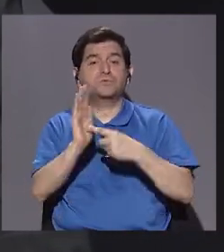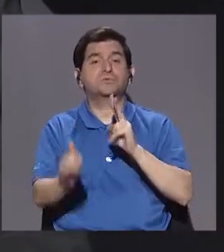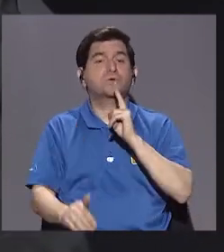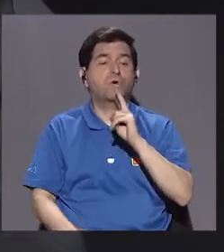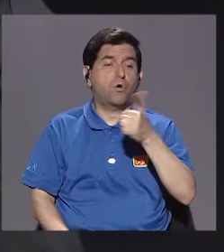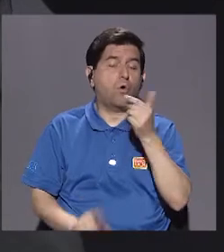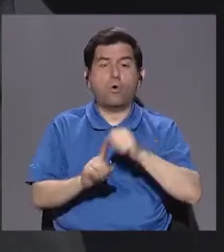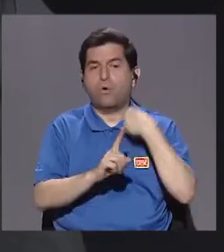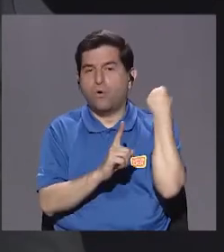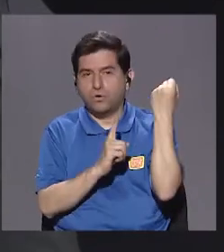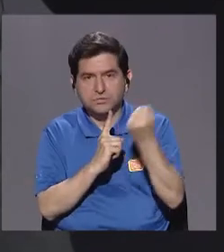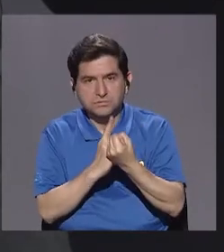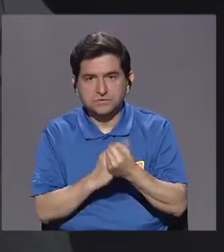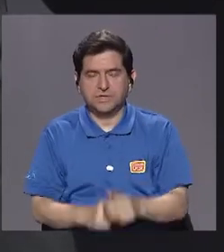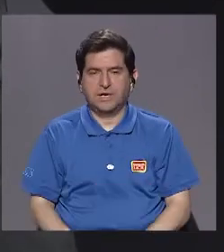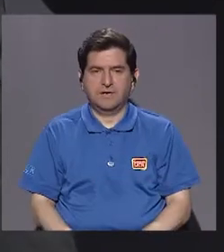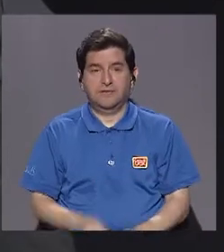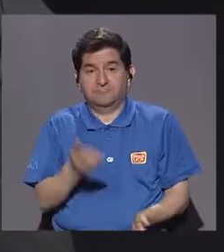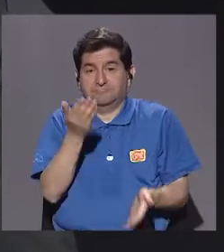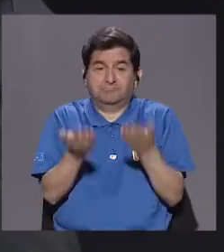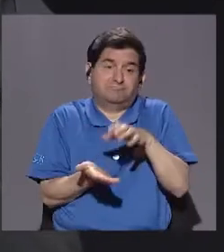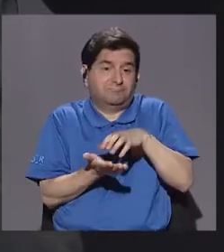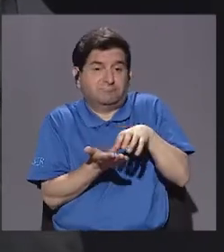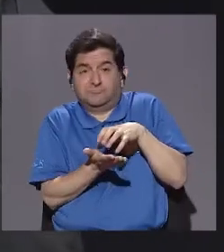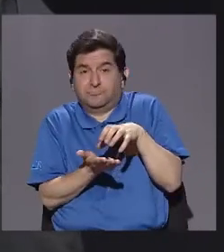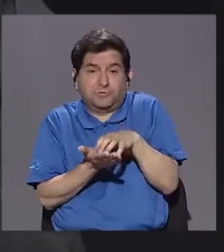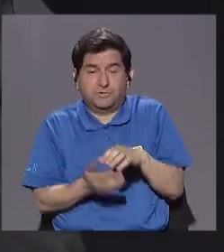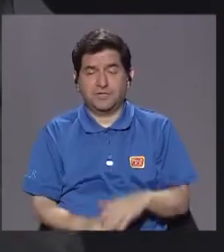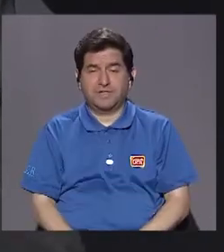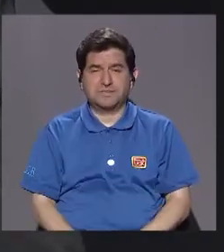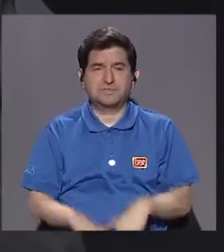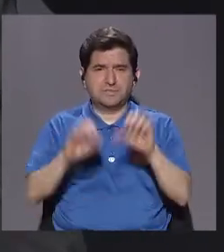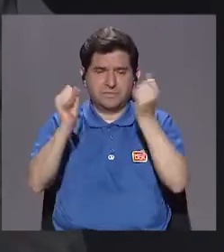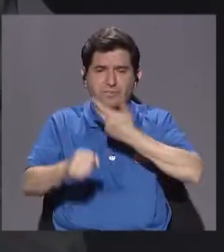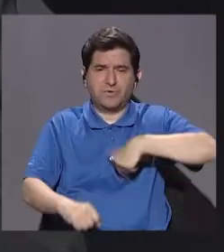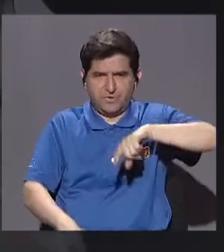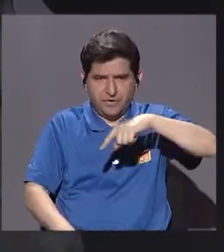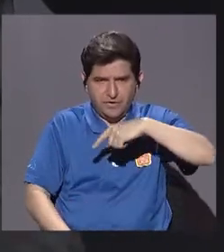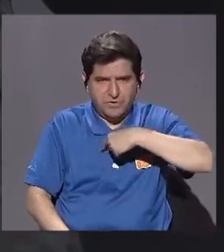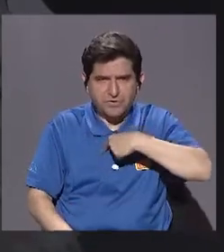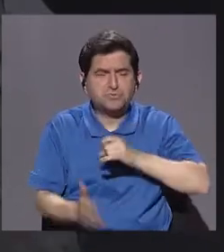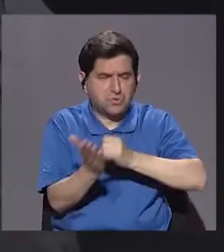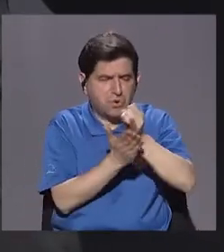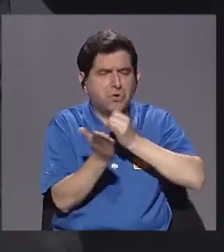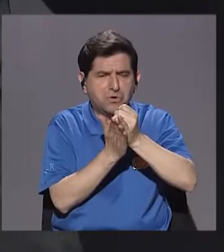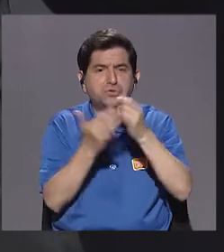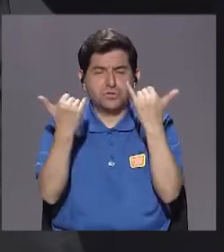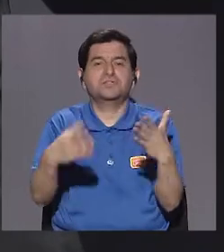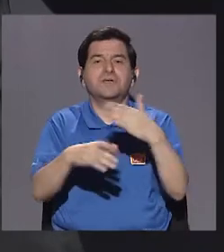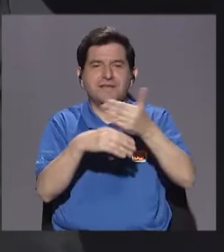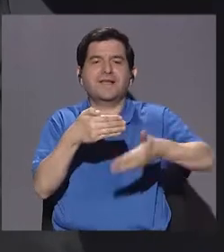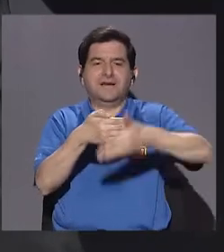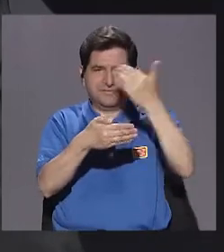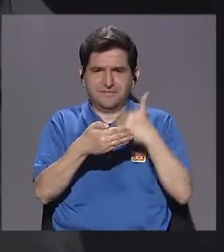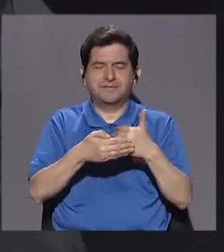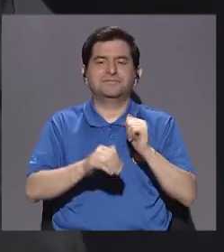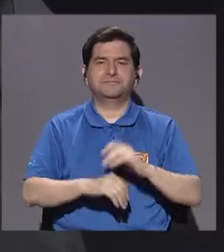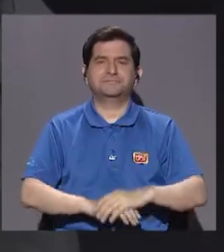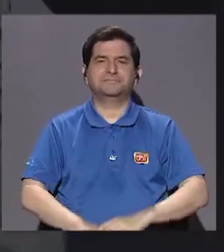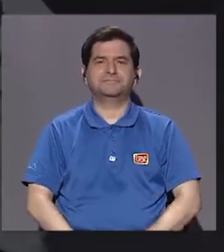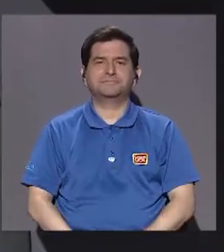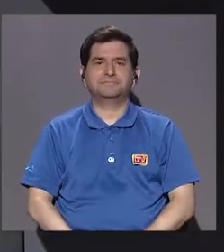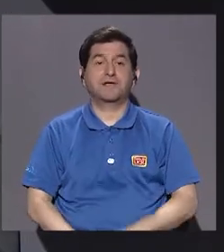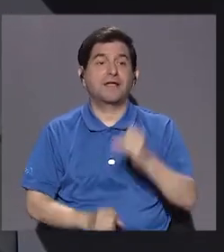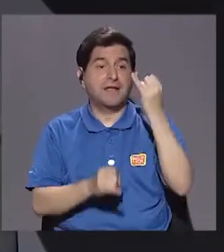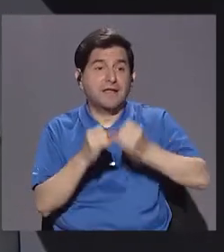otra situación que nos haga dudar de eso pues la podemos la podemos investigar y ya lo hemos hecho en algún caso verdad y